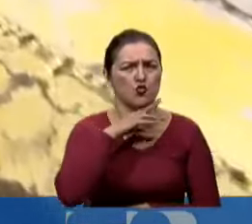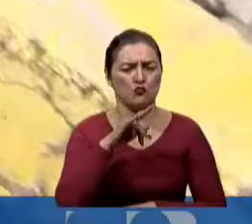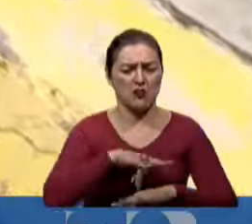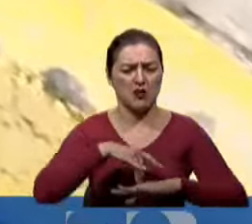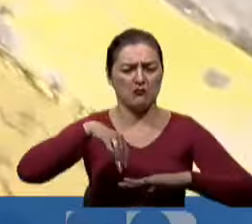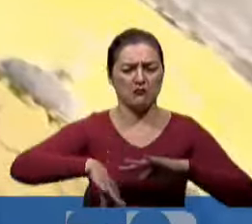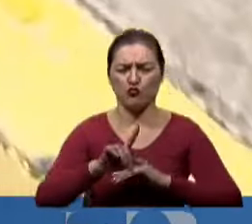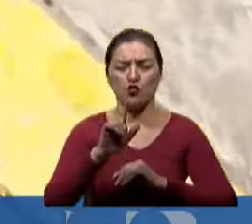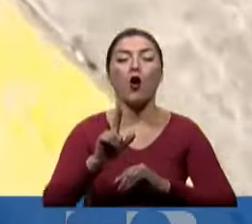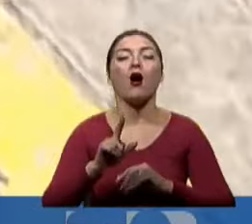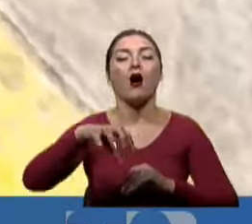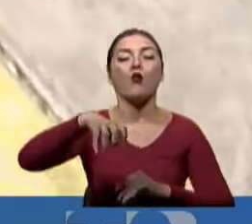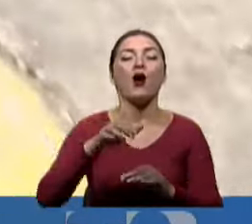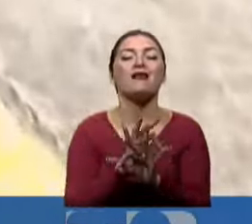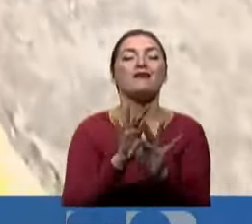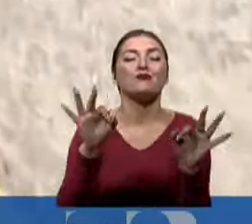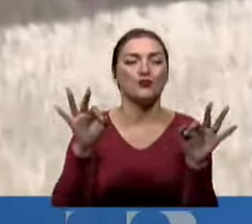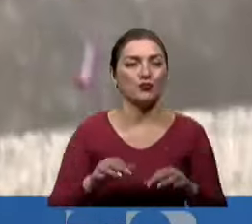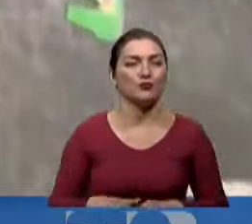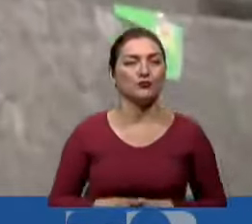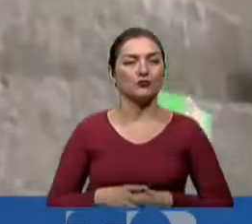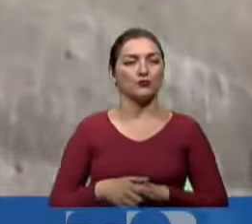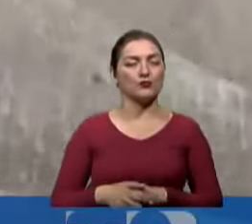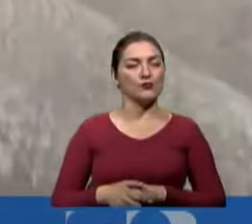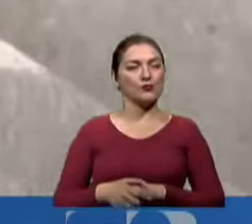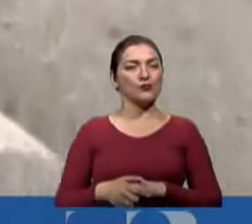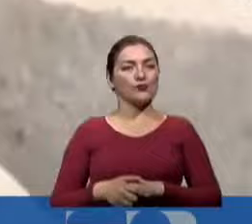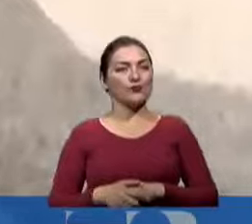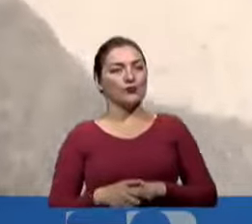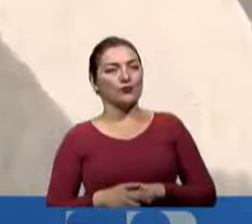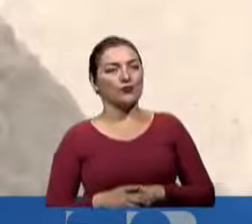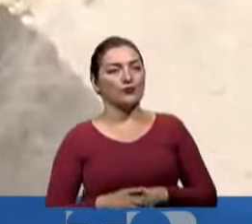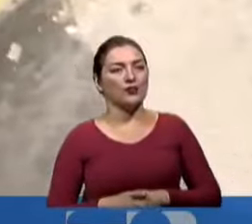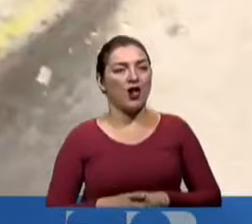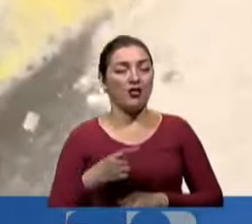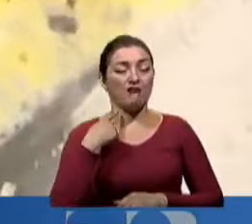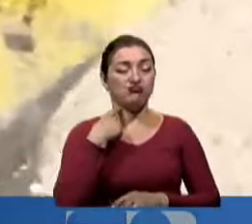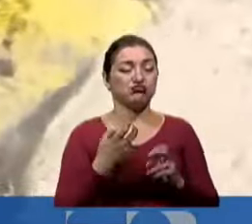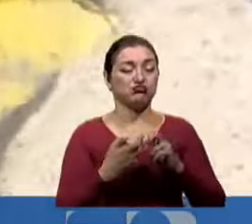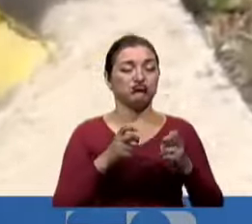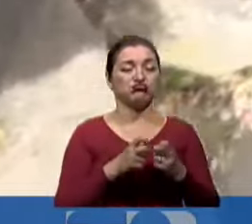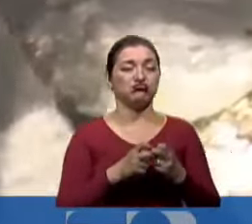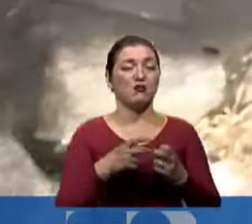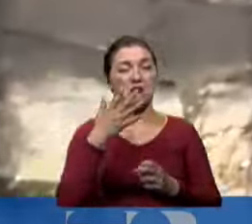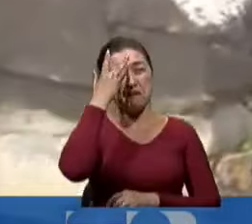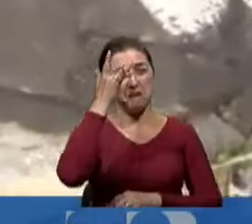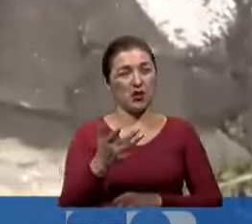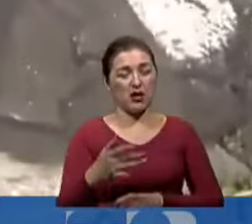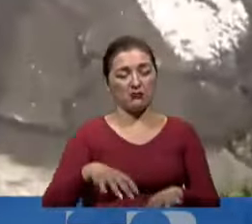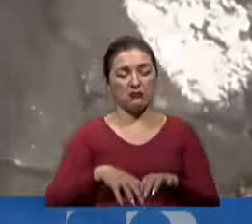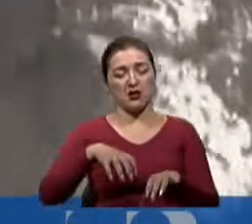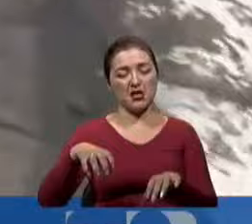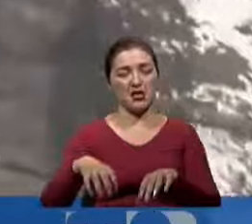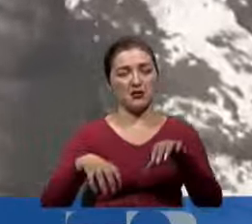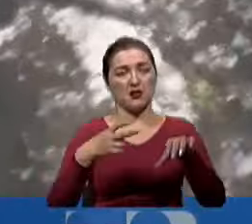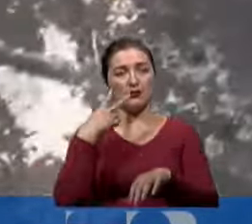un olor desagradable ni nada. Así es, y esto incluso también ya ha traído repercusiones, tal como lo comentaban ustedes, y ya lo